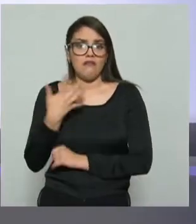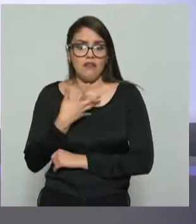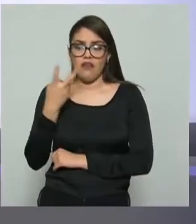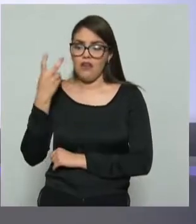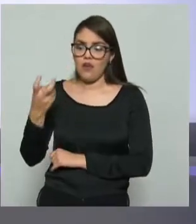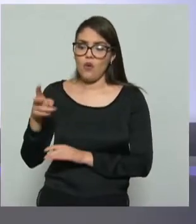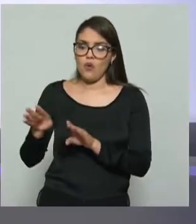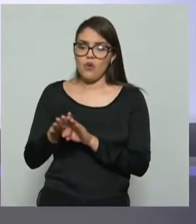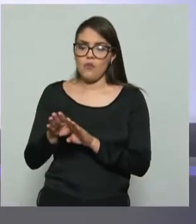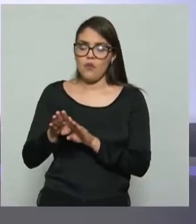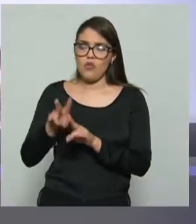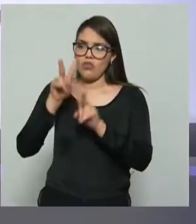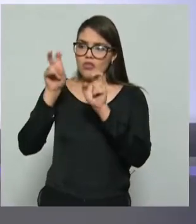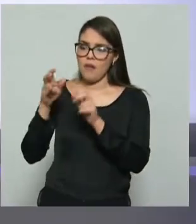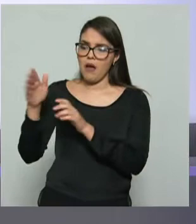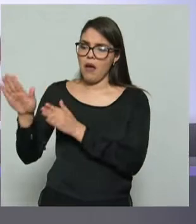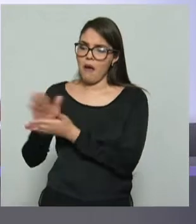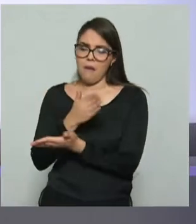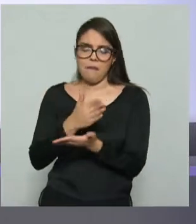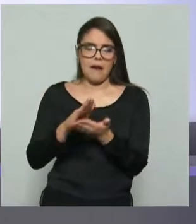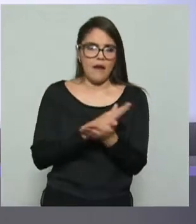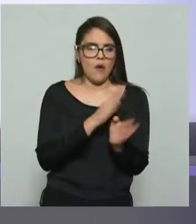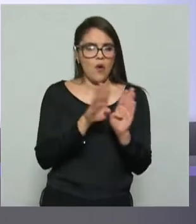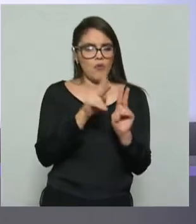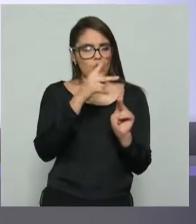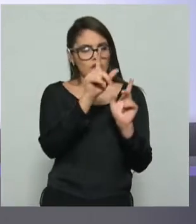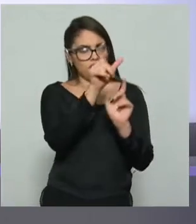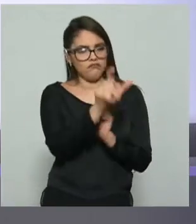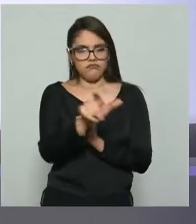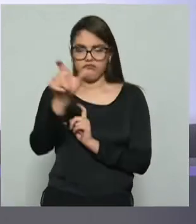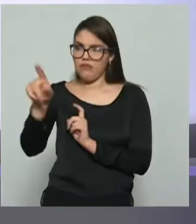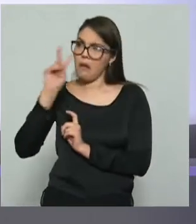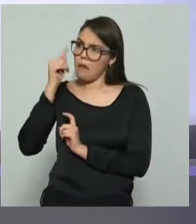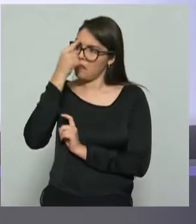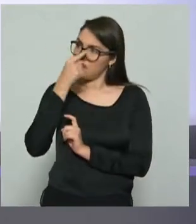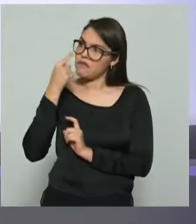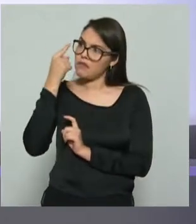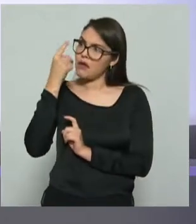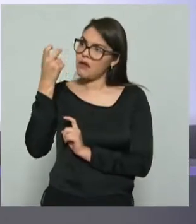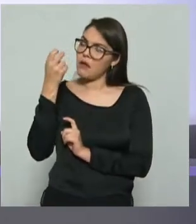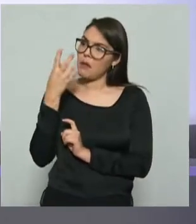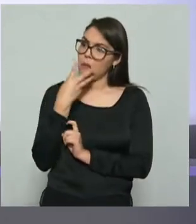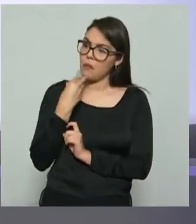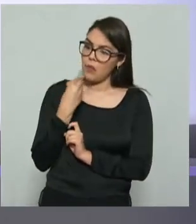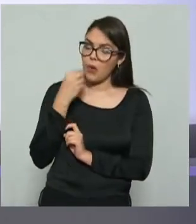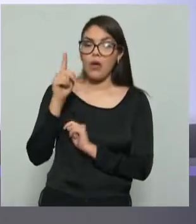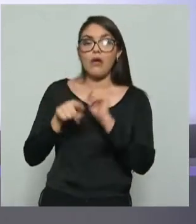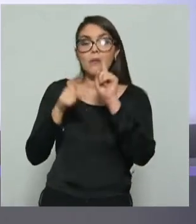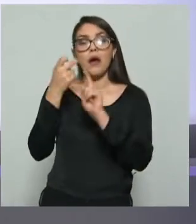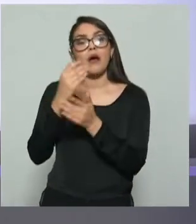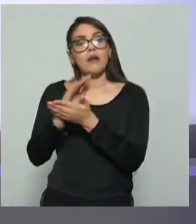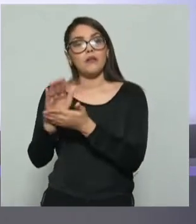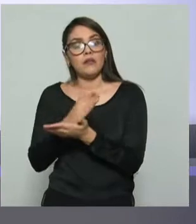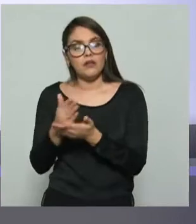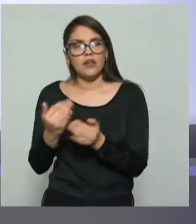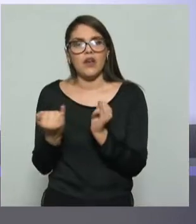de acuerdo al estereotipo de belleza que se supone debemos cubrir las mujeres. Pero también está